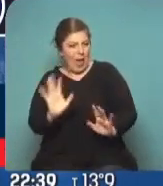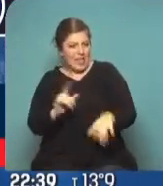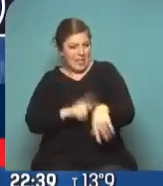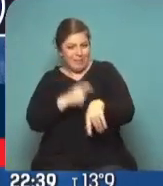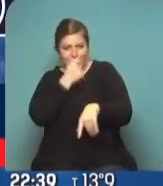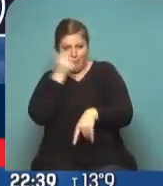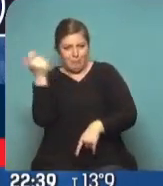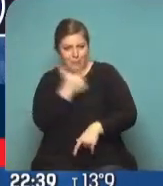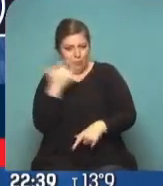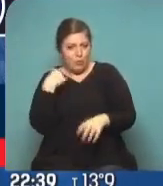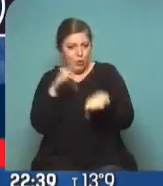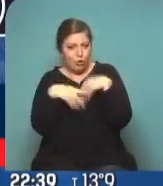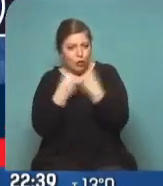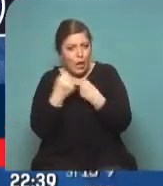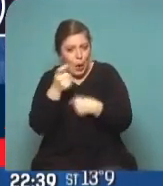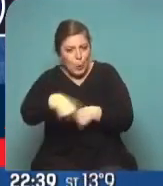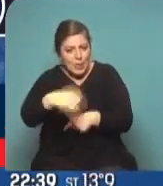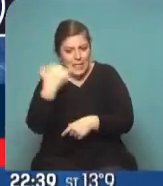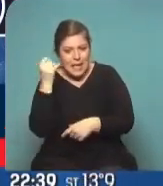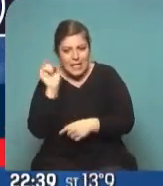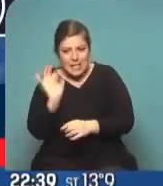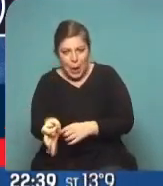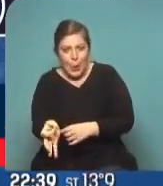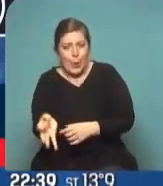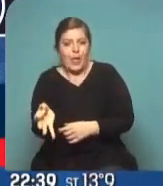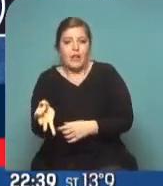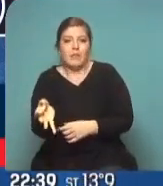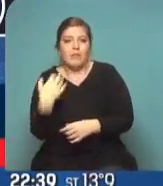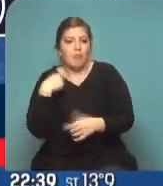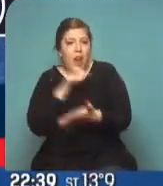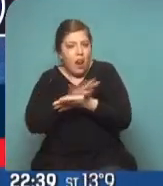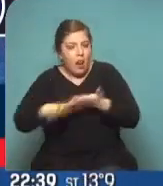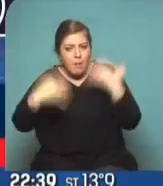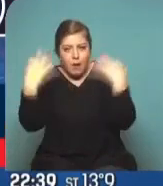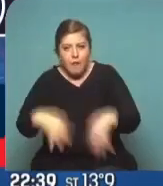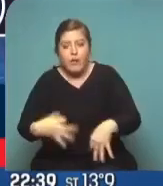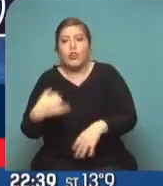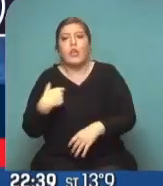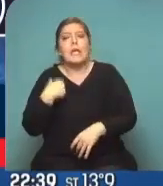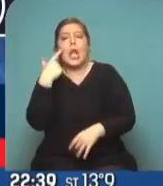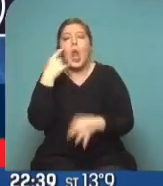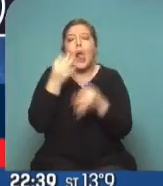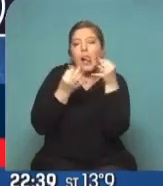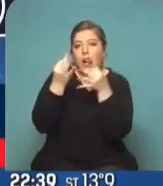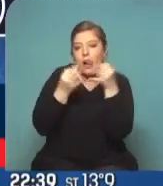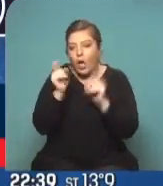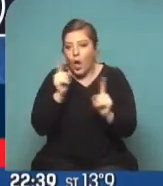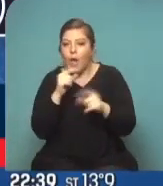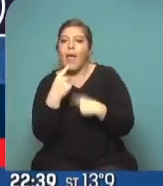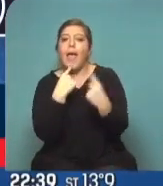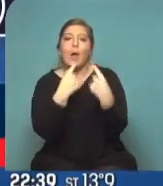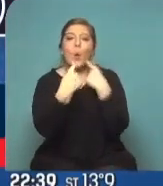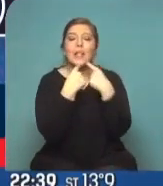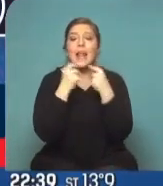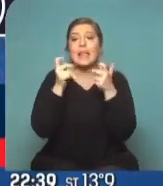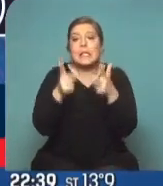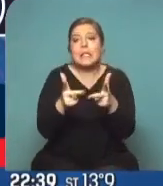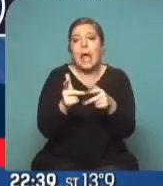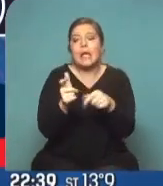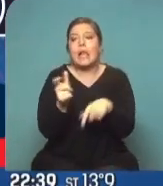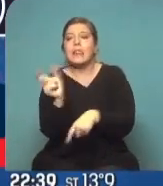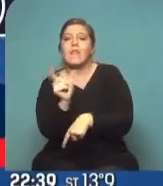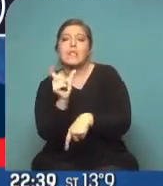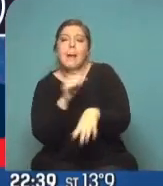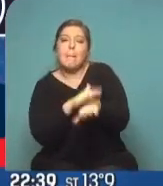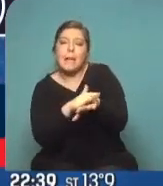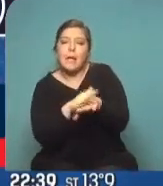tienen ustedes a disposición, con absoluta transparencia, y nadie se especuló con que las encuestas decían diferencias mínimas